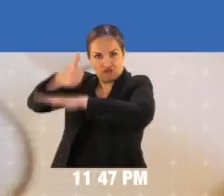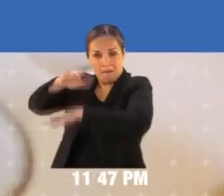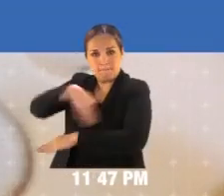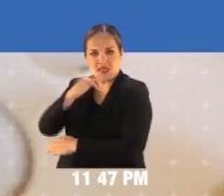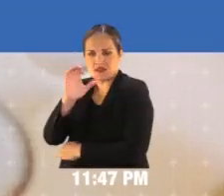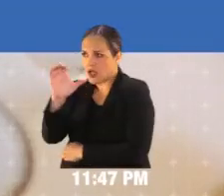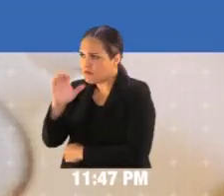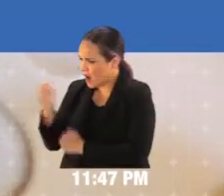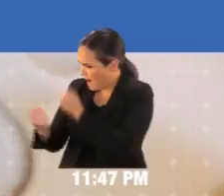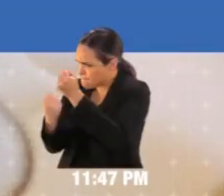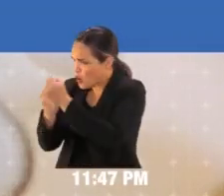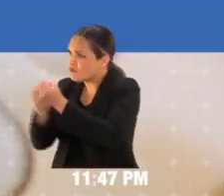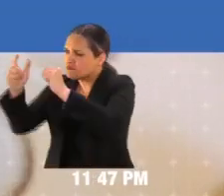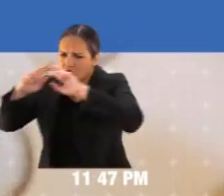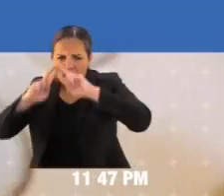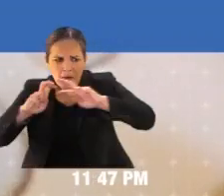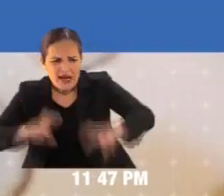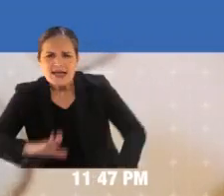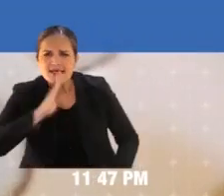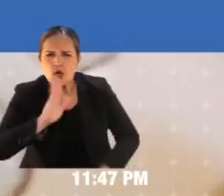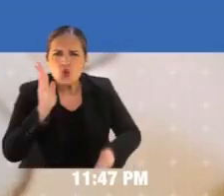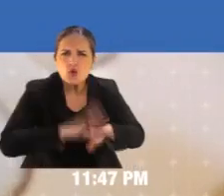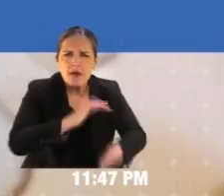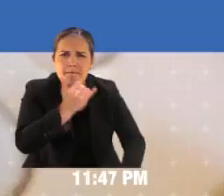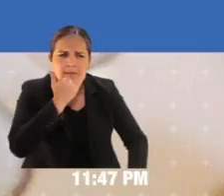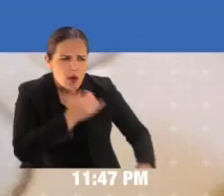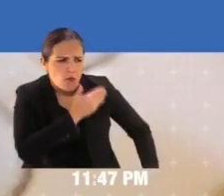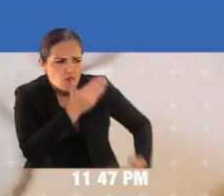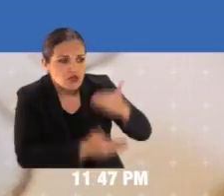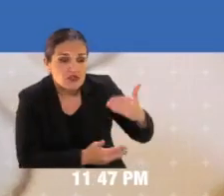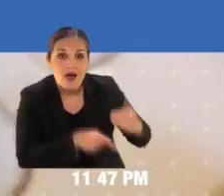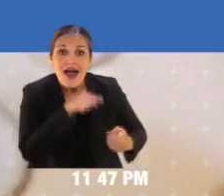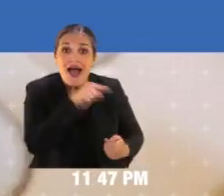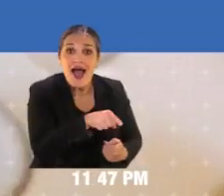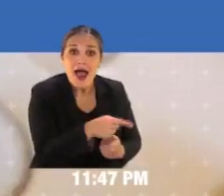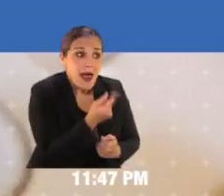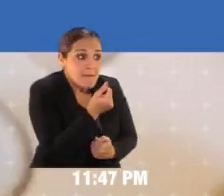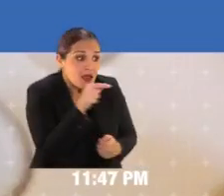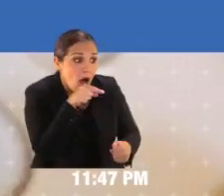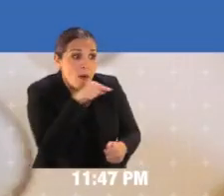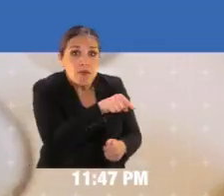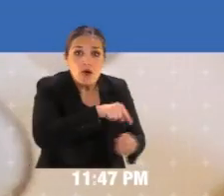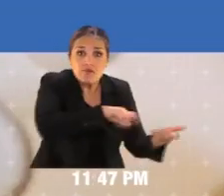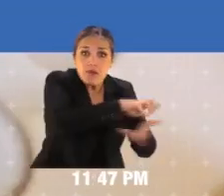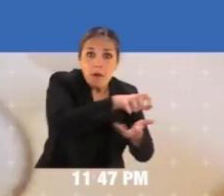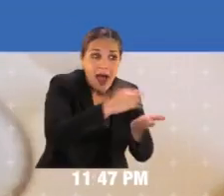esto y que se logre la recuperación inmediata de los recursos del anticipo.